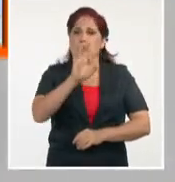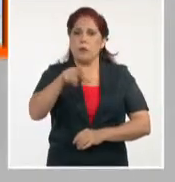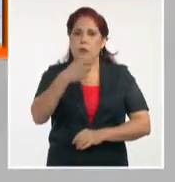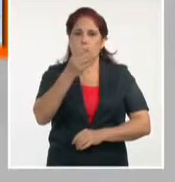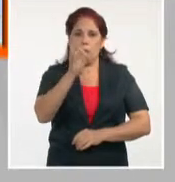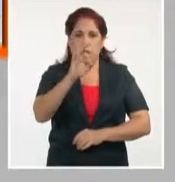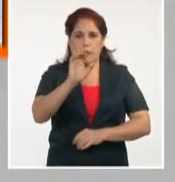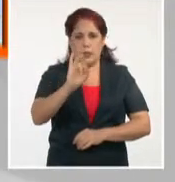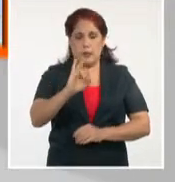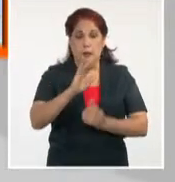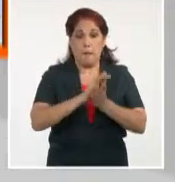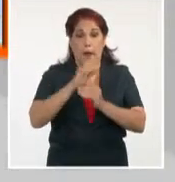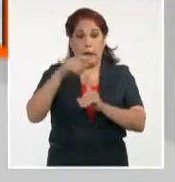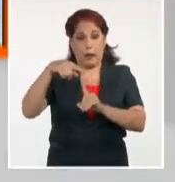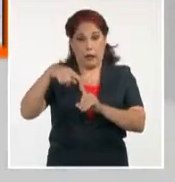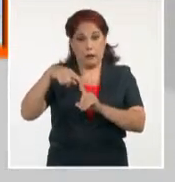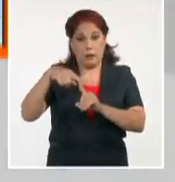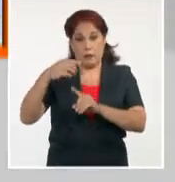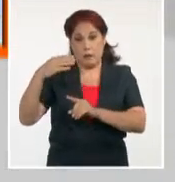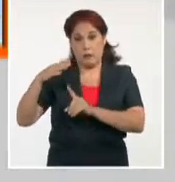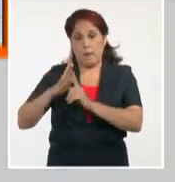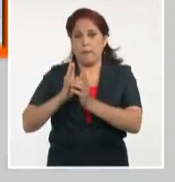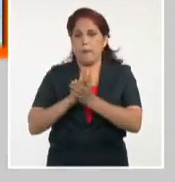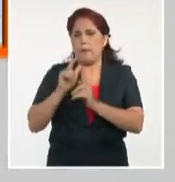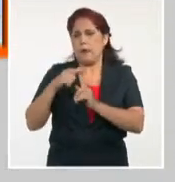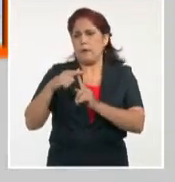18,87, y Matanzas,